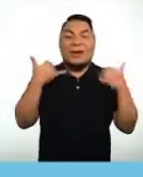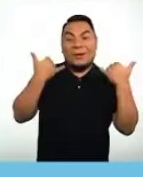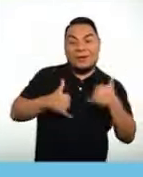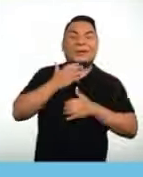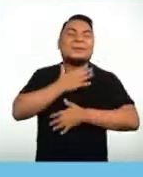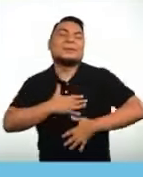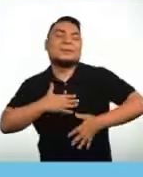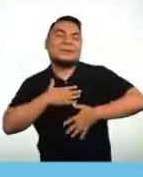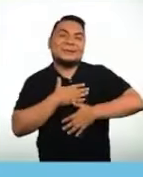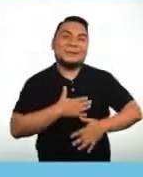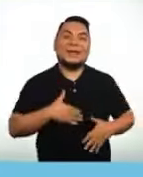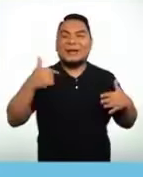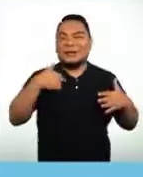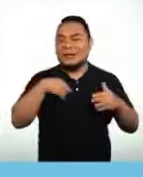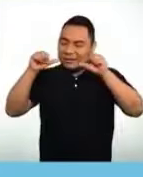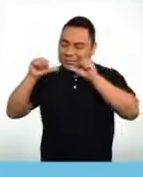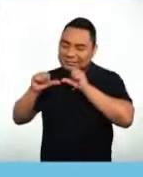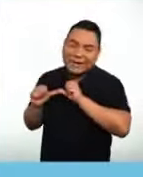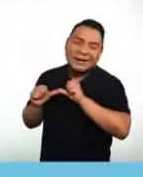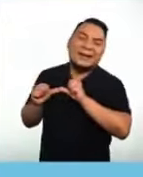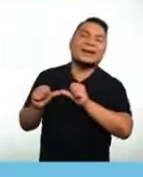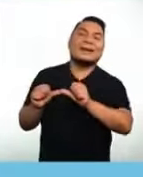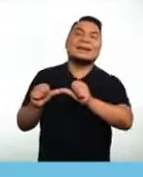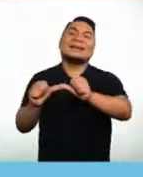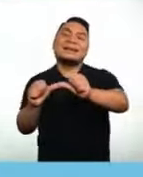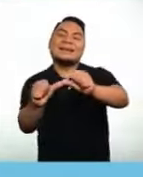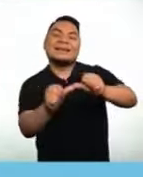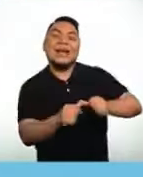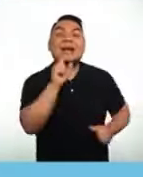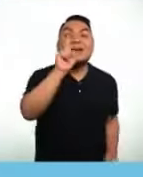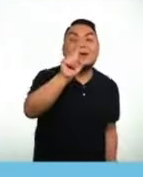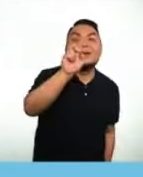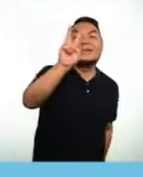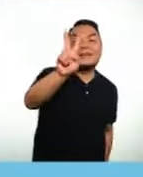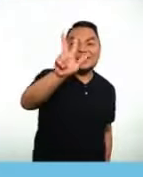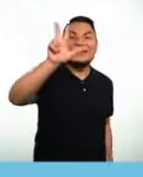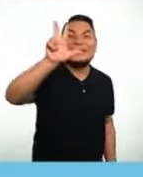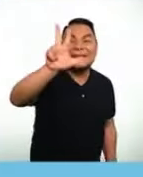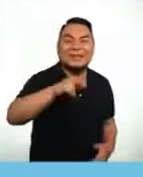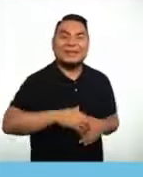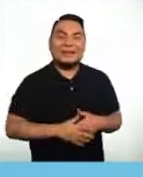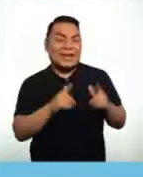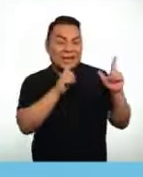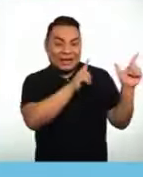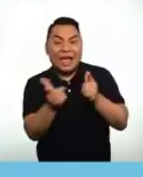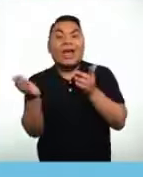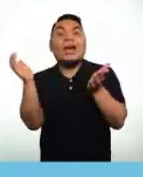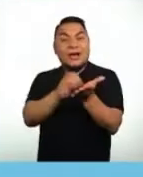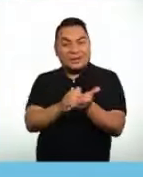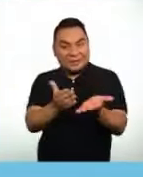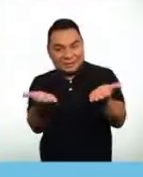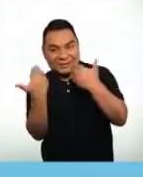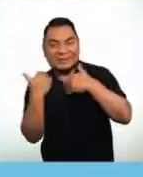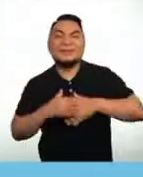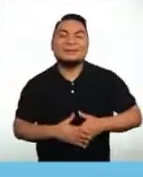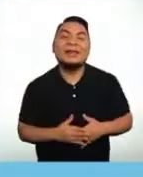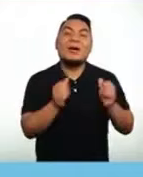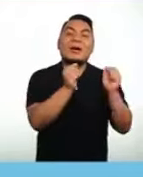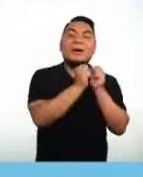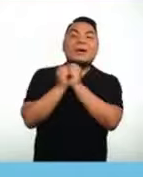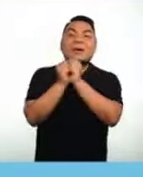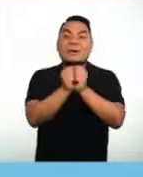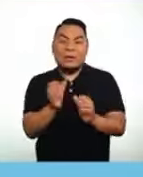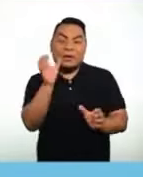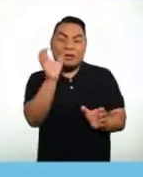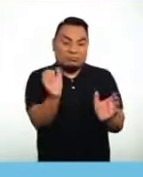Qué divertido, no voy a parar. Uno, dos y tres, listos otra